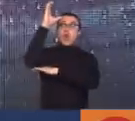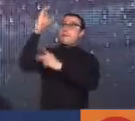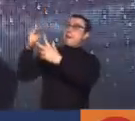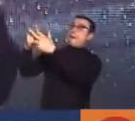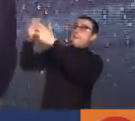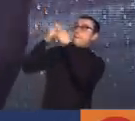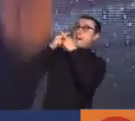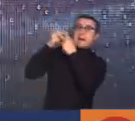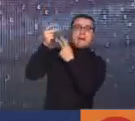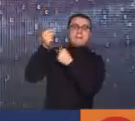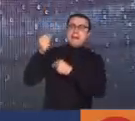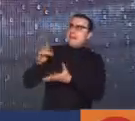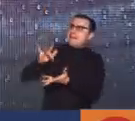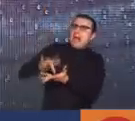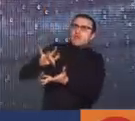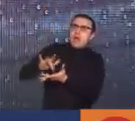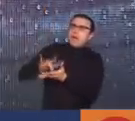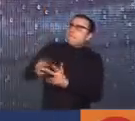de sobremanera,